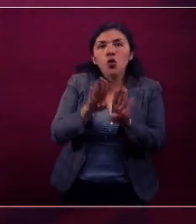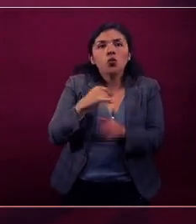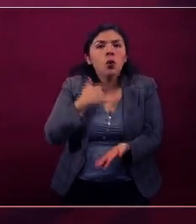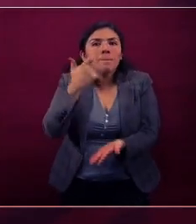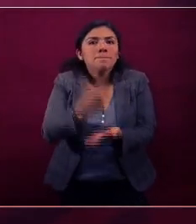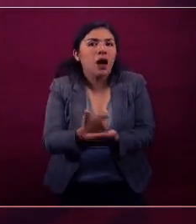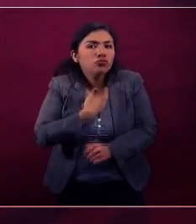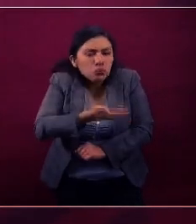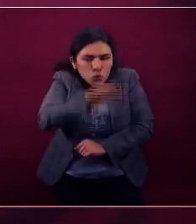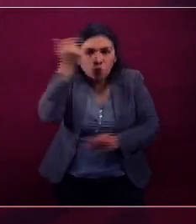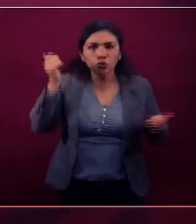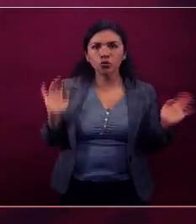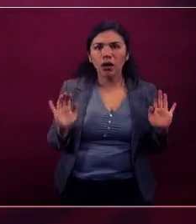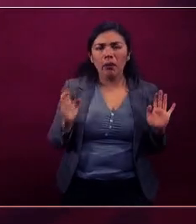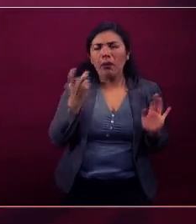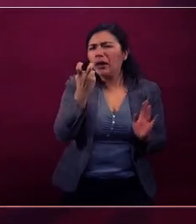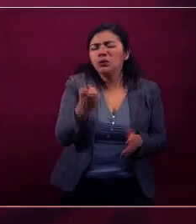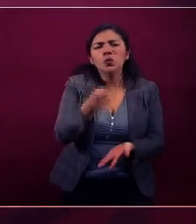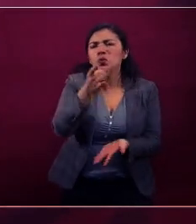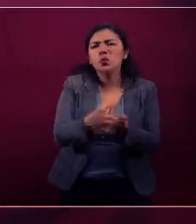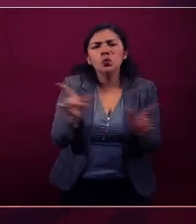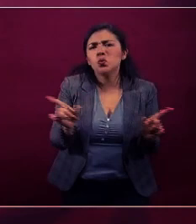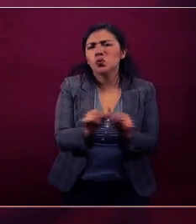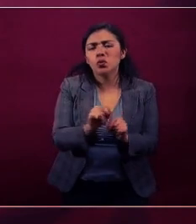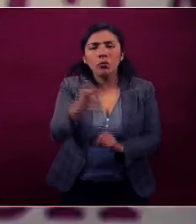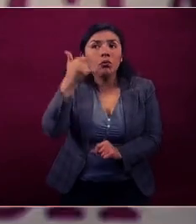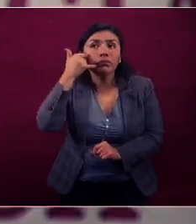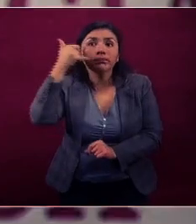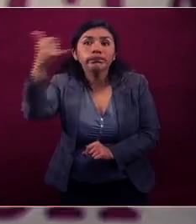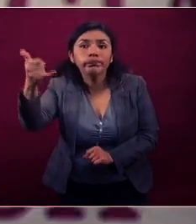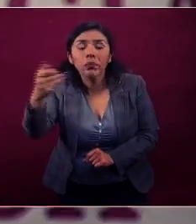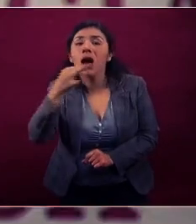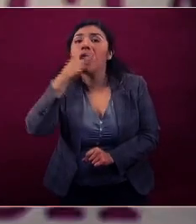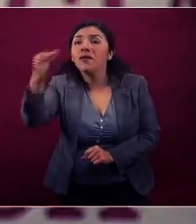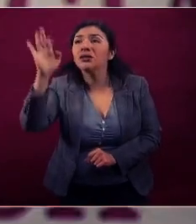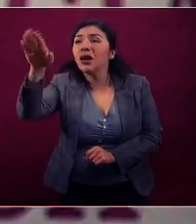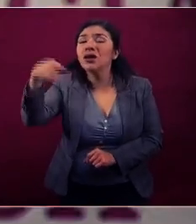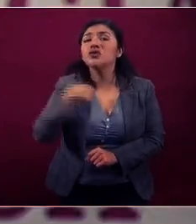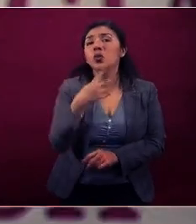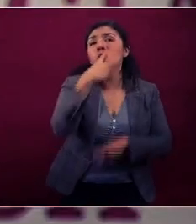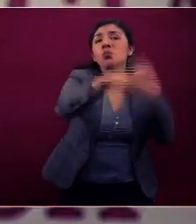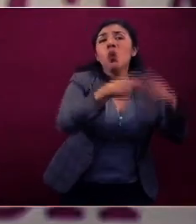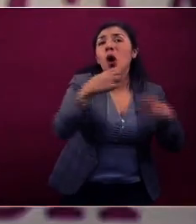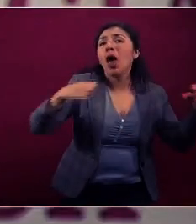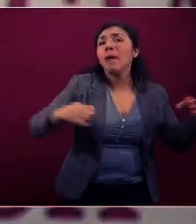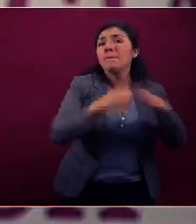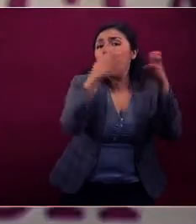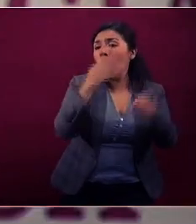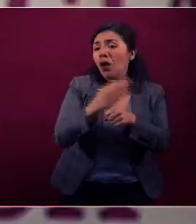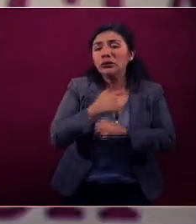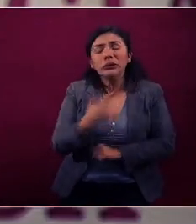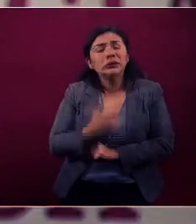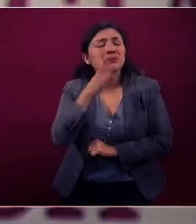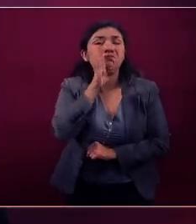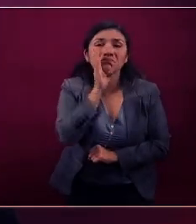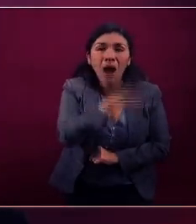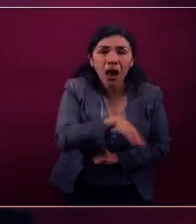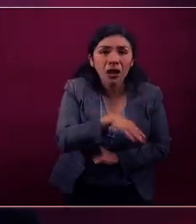¿Me explico? Es nada más eso. Es llamar para avisar, oye, voy a urgencias porque me siento muy mal,